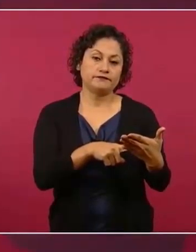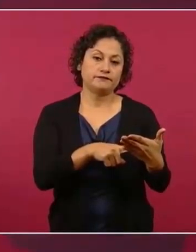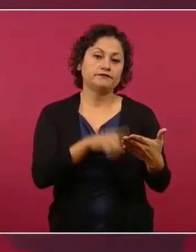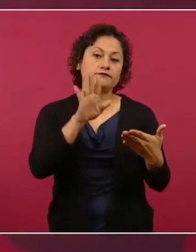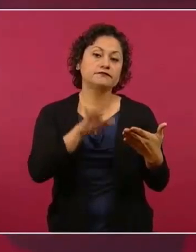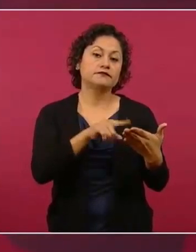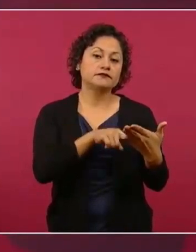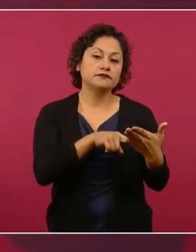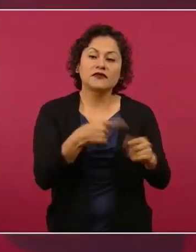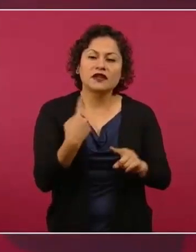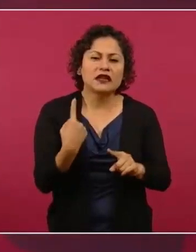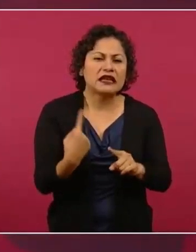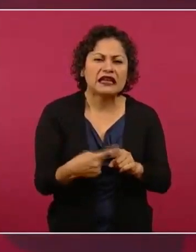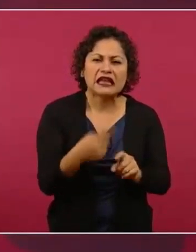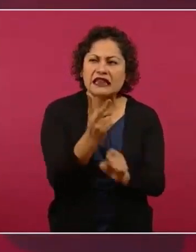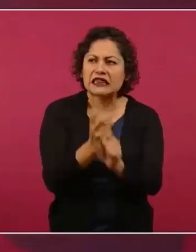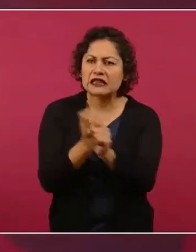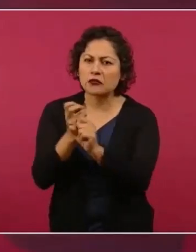el llamamiento,